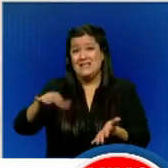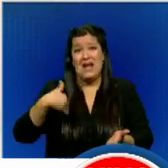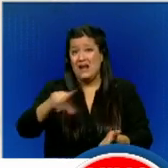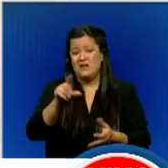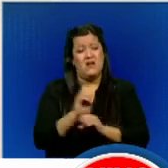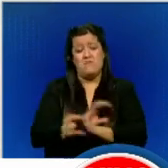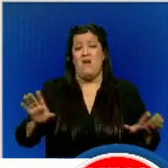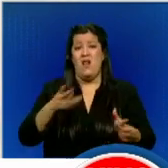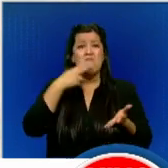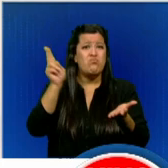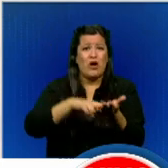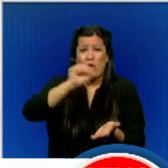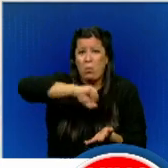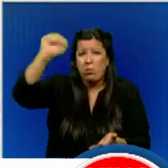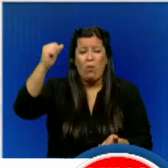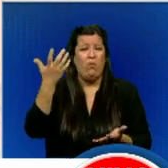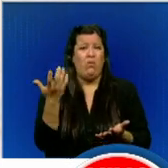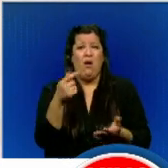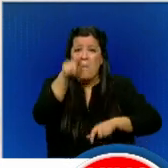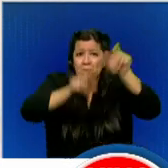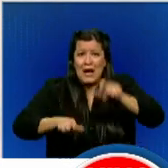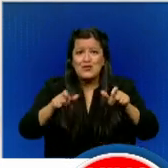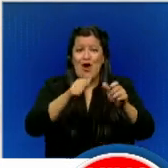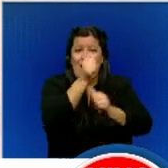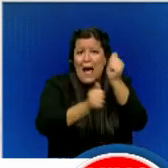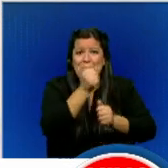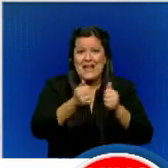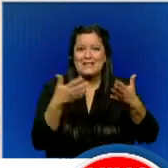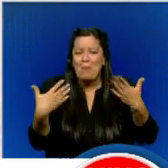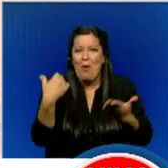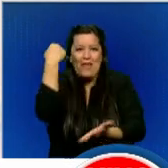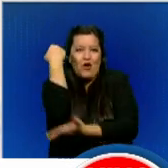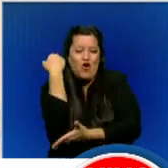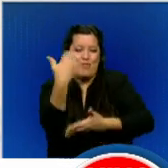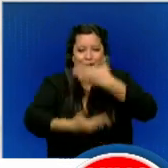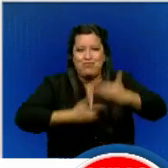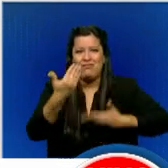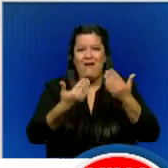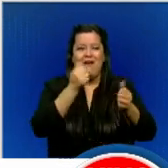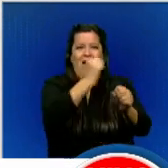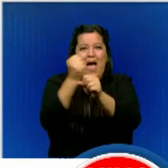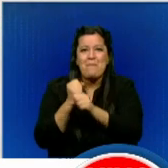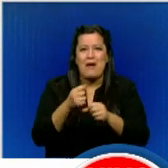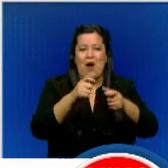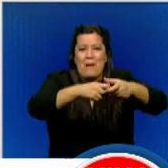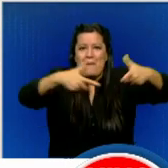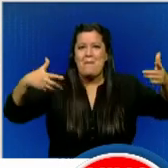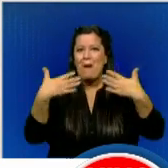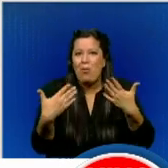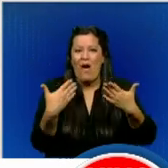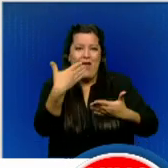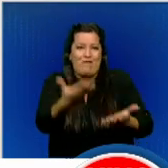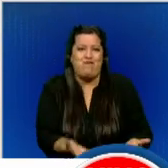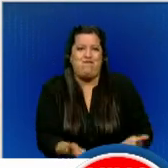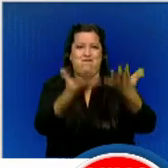subir impuestos a los que pueden motorizar la economía reactivar la economía generar empleo hacer crecer el país